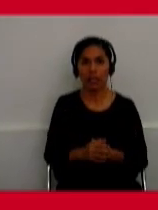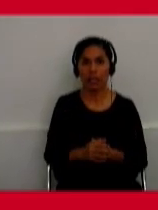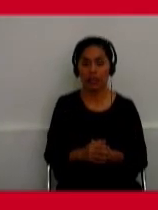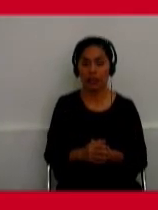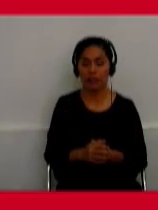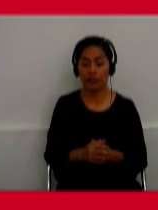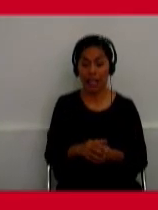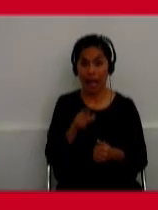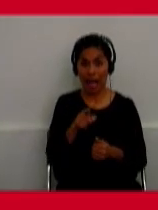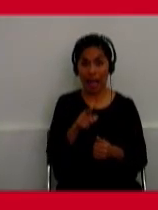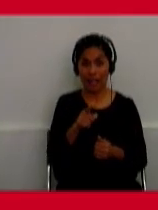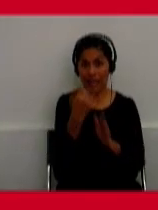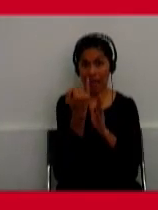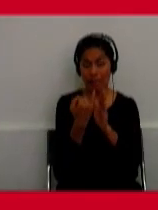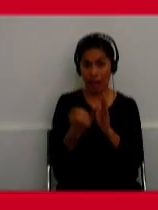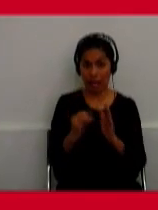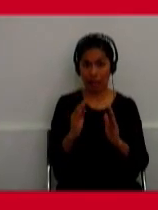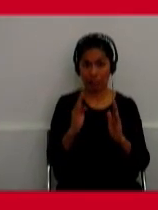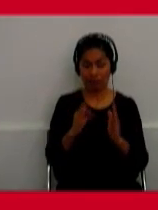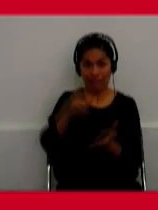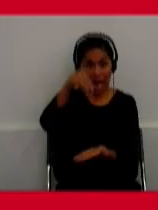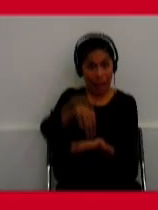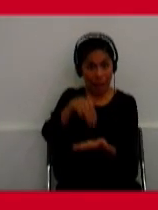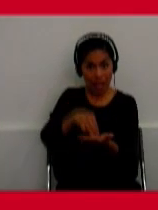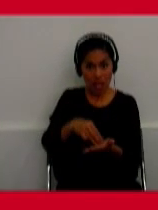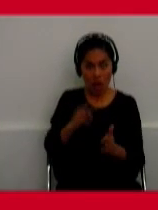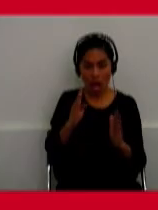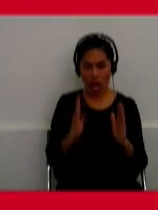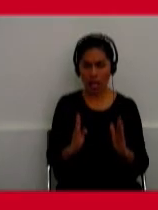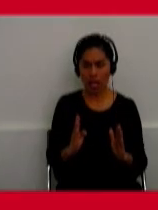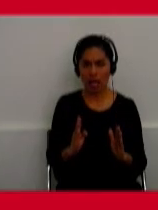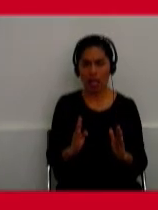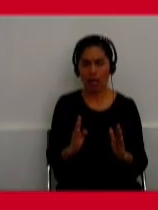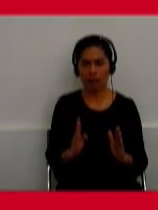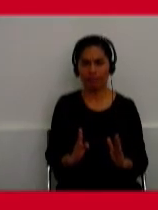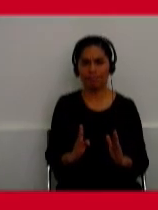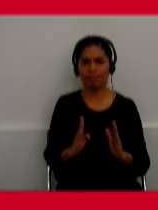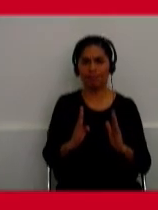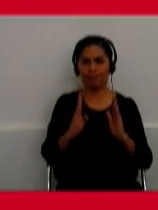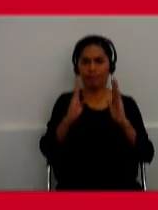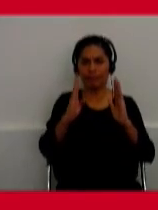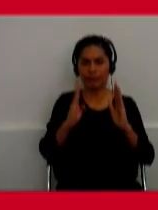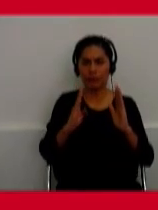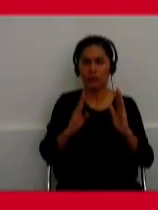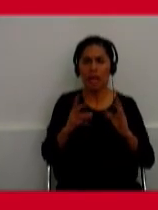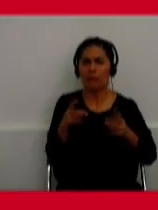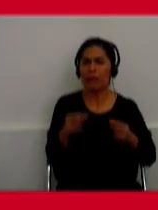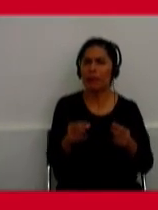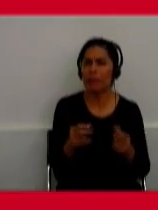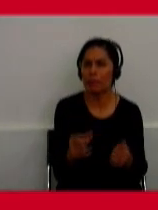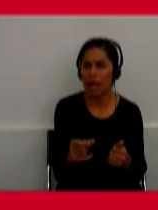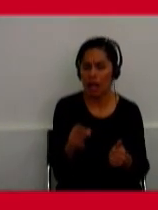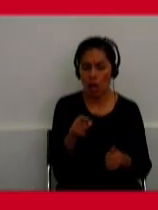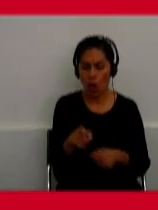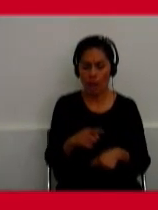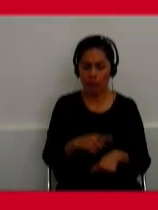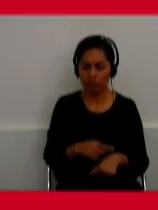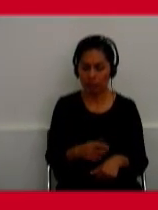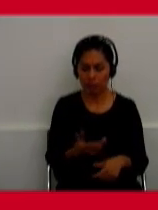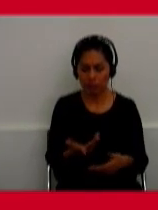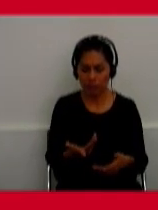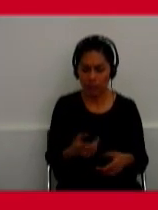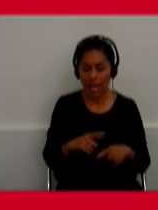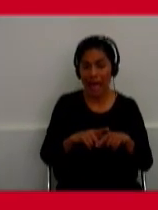figura del centro, en la columna vertical, cómo es la velocidad. Para algunos casos es más rápida y de acuerdo al tipo